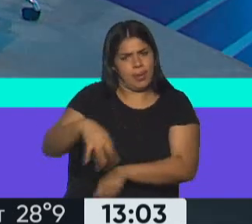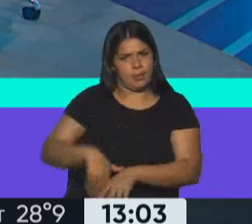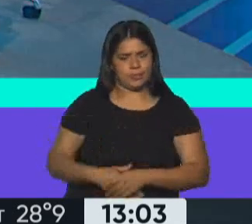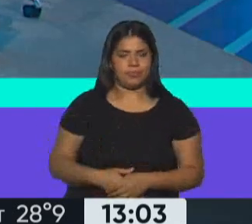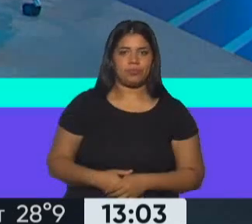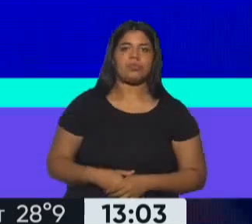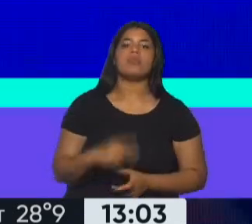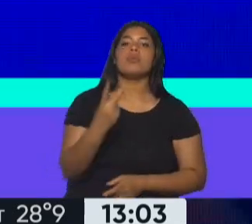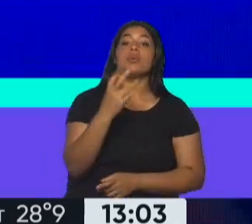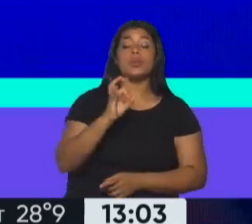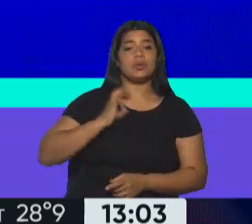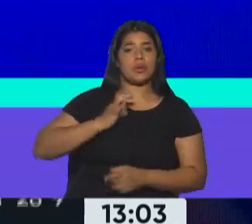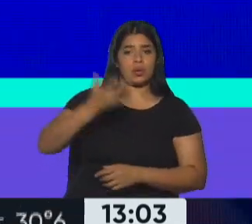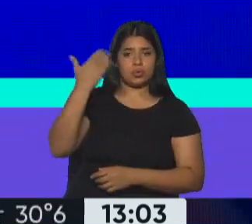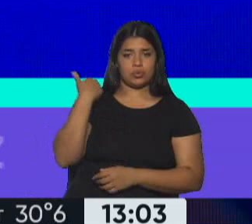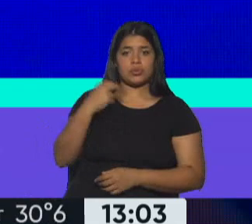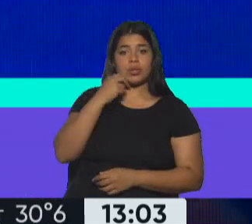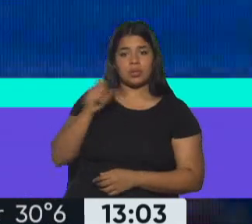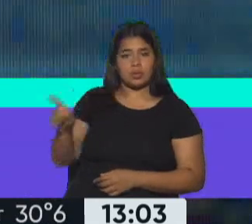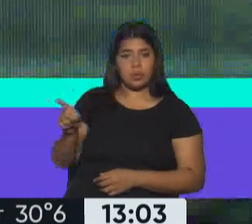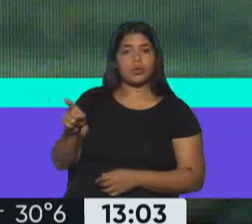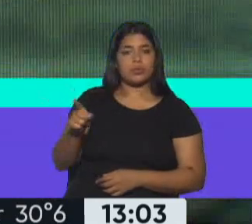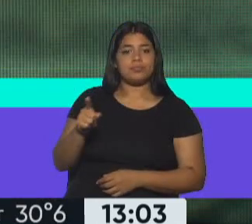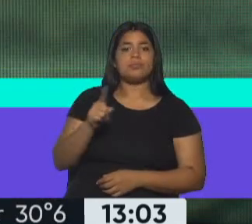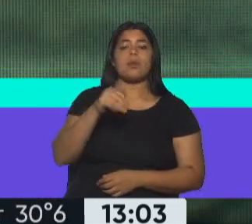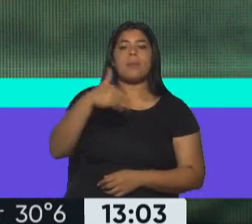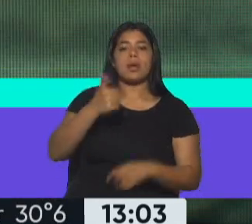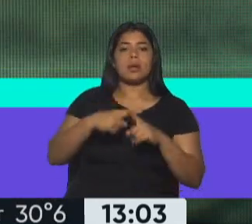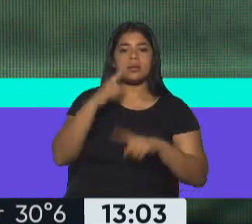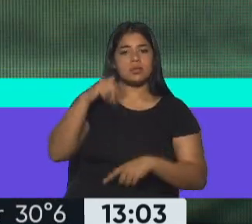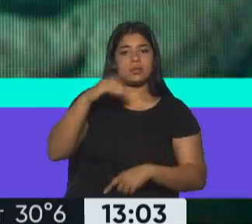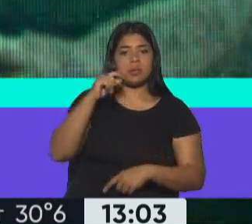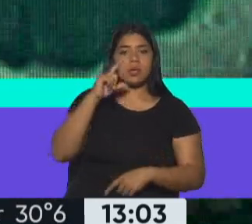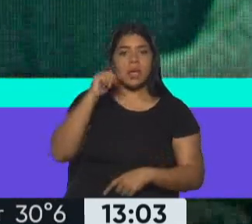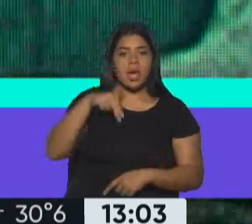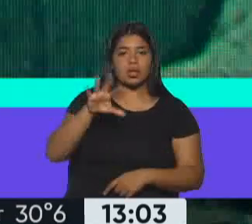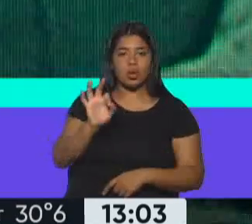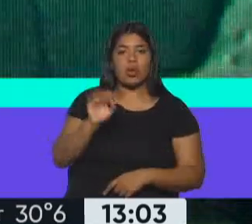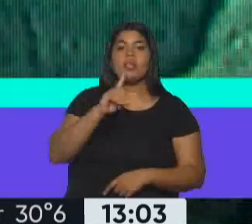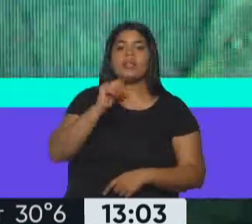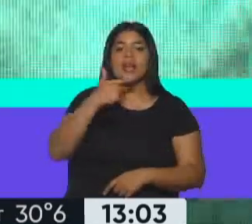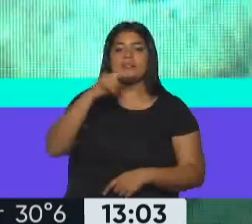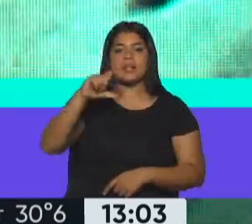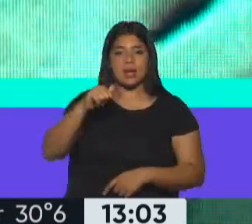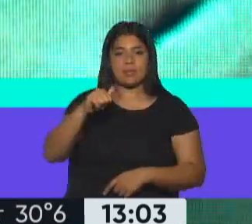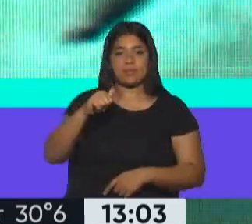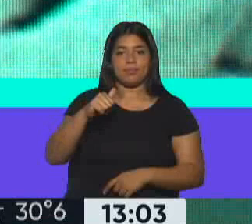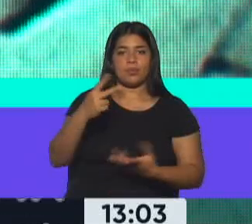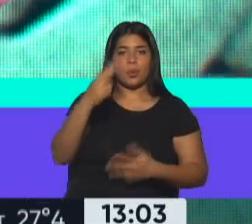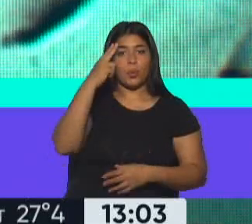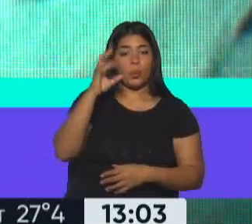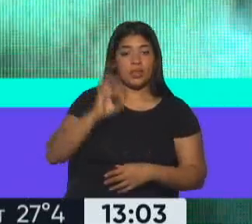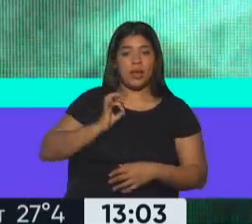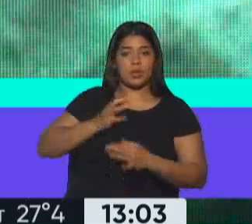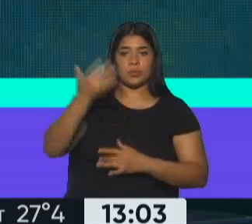asesinado el hijo de silvia estamos hablando de maximiliano tasca hace veinte años comenzaba a narrar se otra historia en la